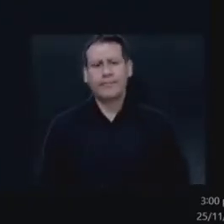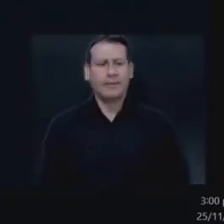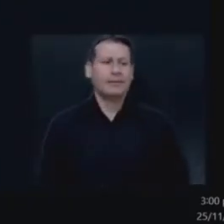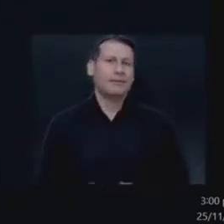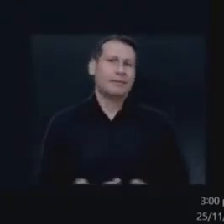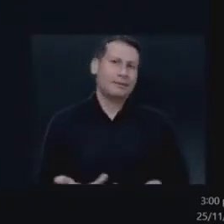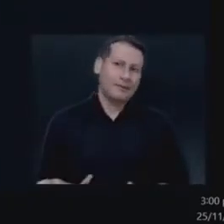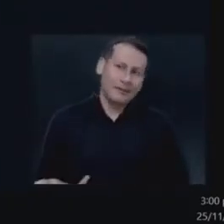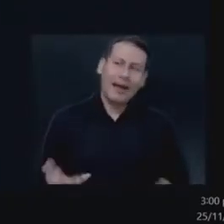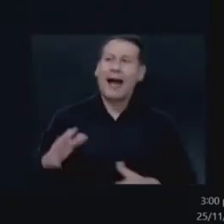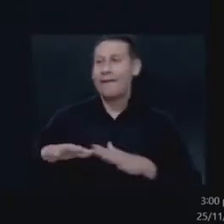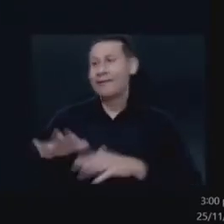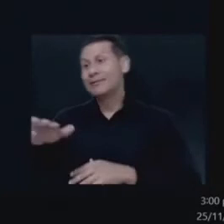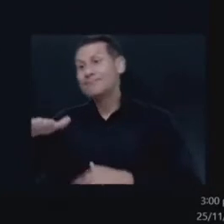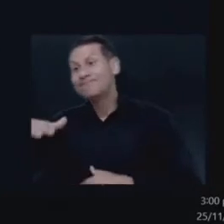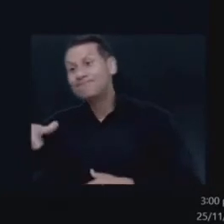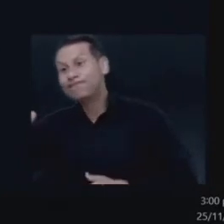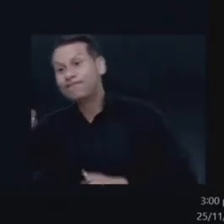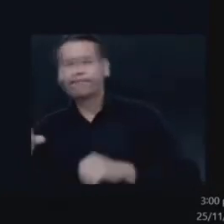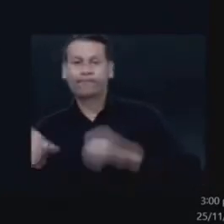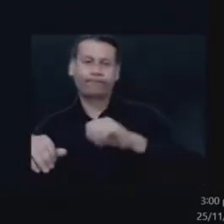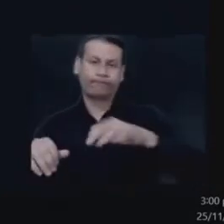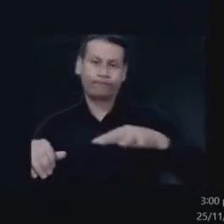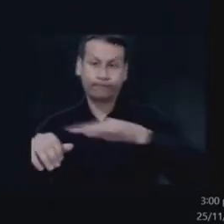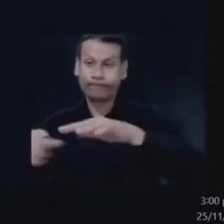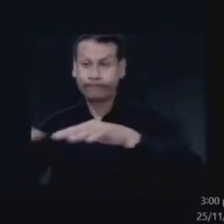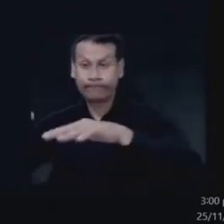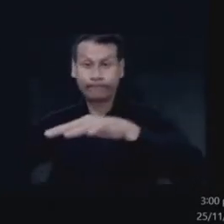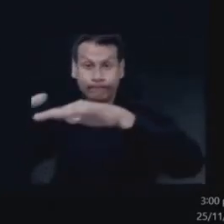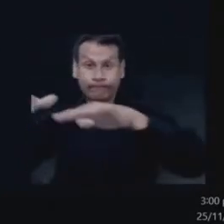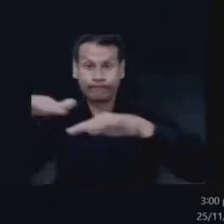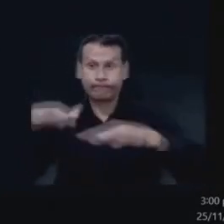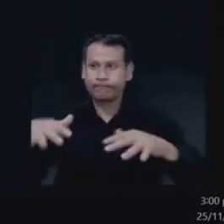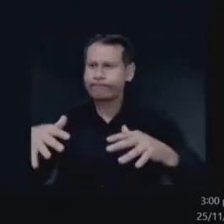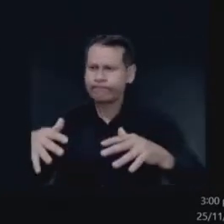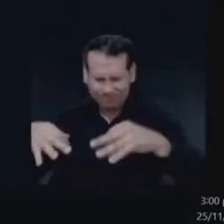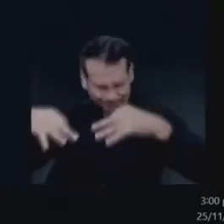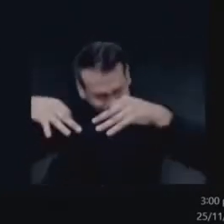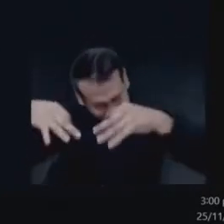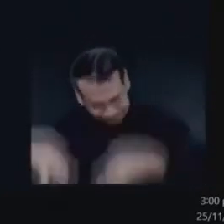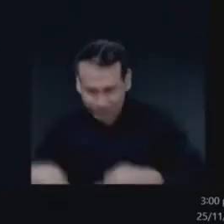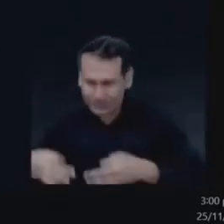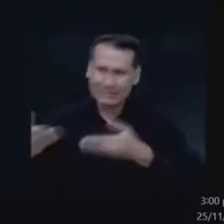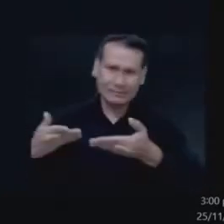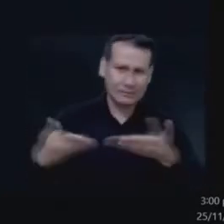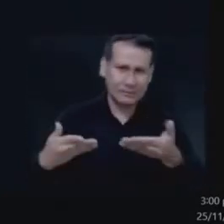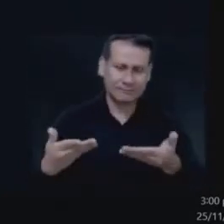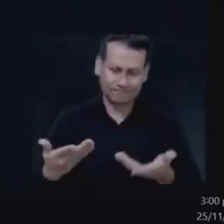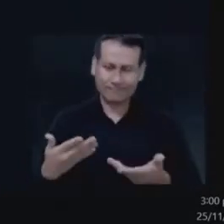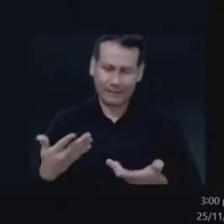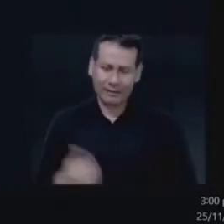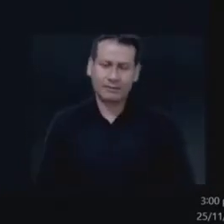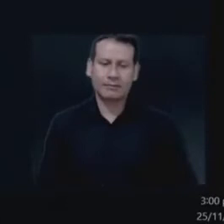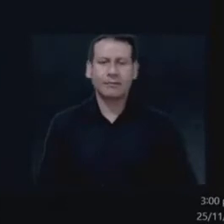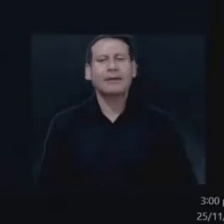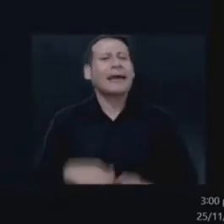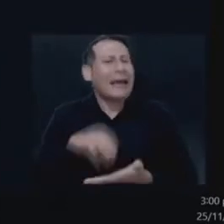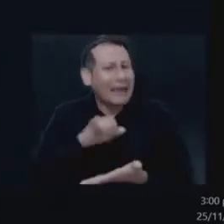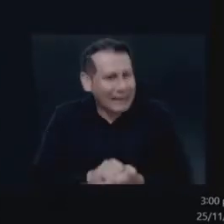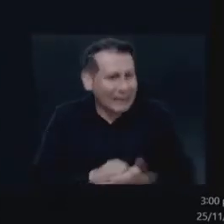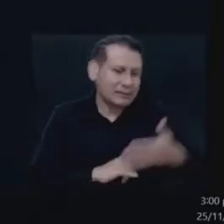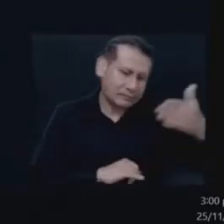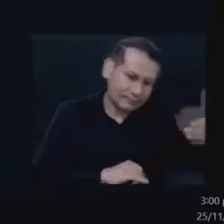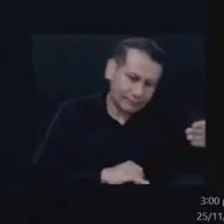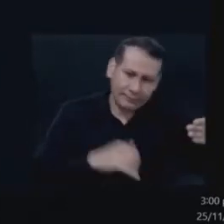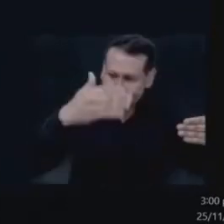que existe en estas zonas rurales y esos procesos que tenemos pensados en compañías y empresas. Pero no son todas barreras, algunas son ventajas,